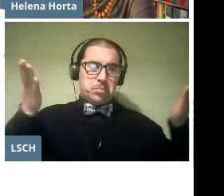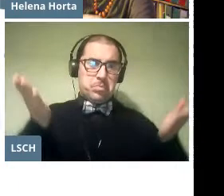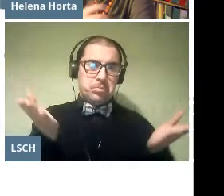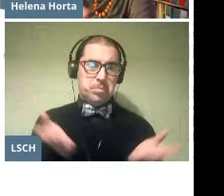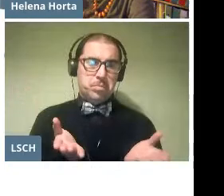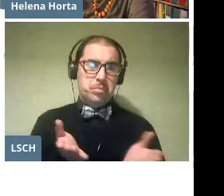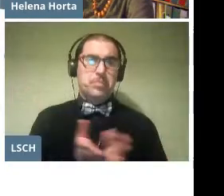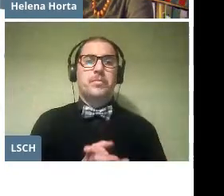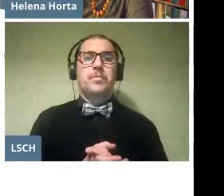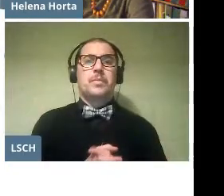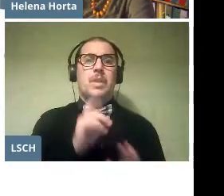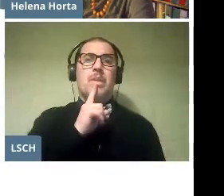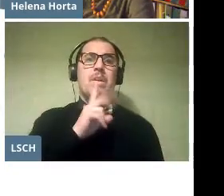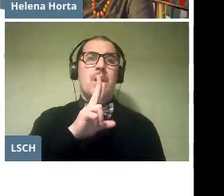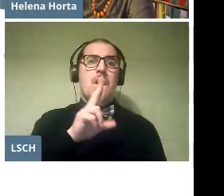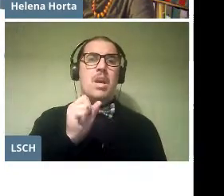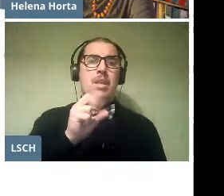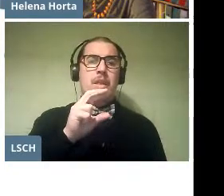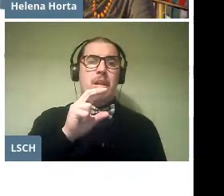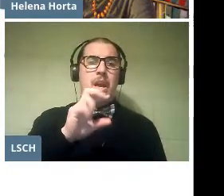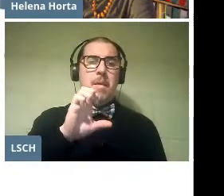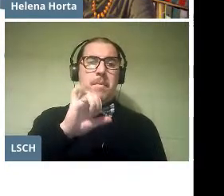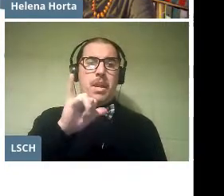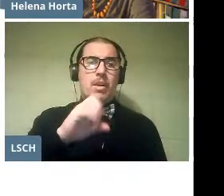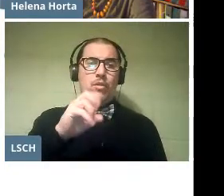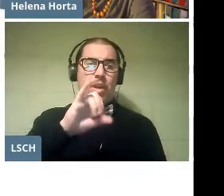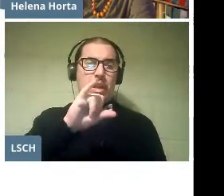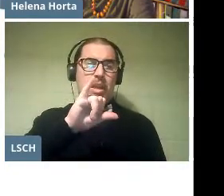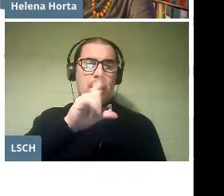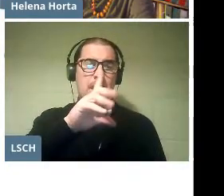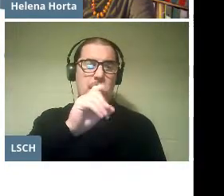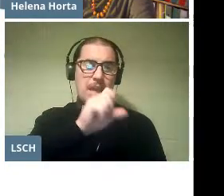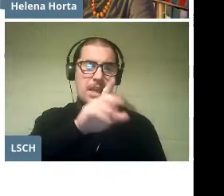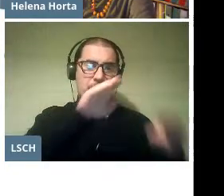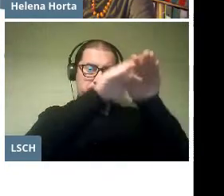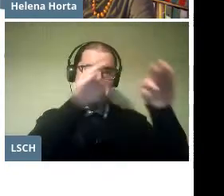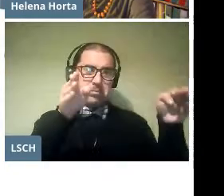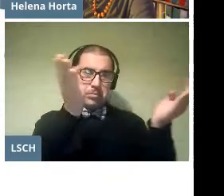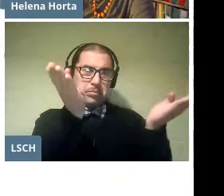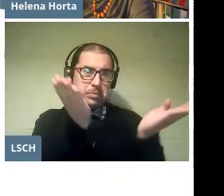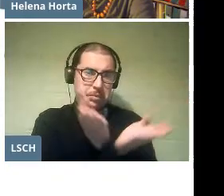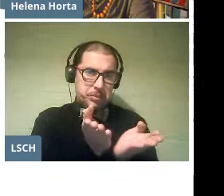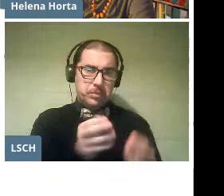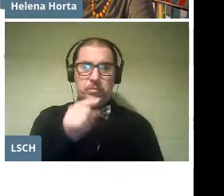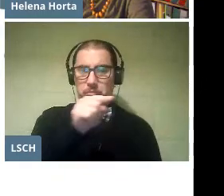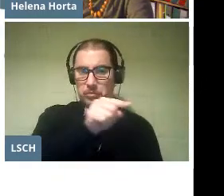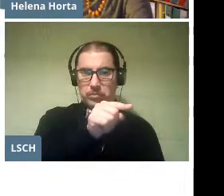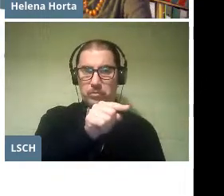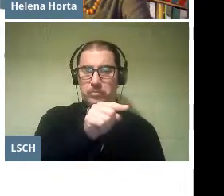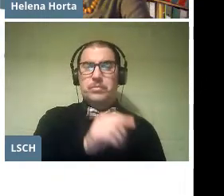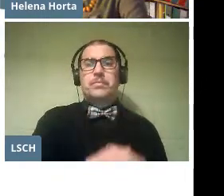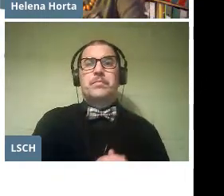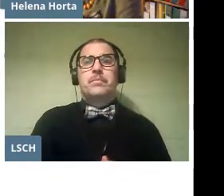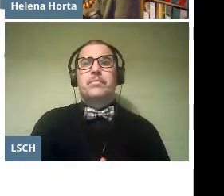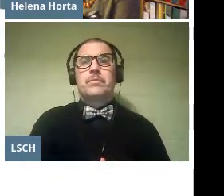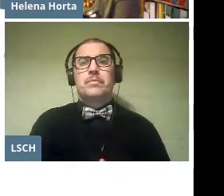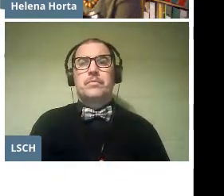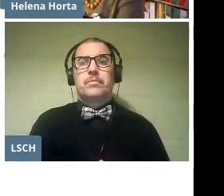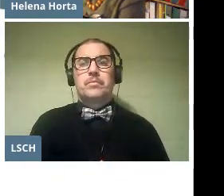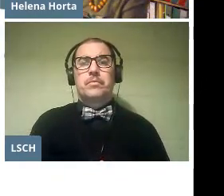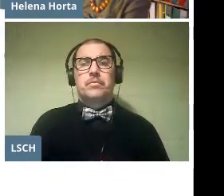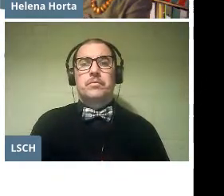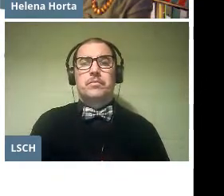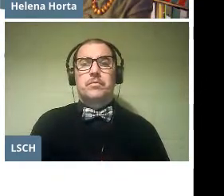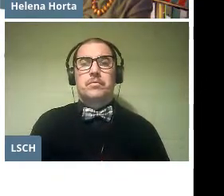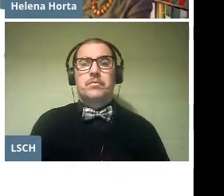túnica trapezoidal o en forma de abanico, como la que vemos al lado derecho. Presenta